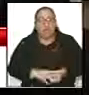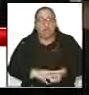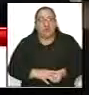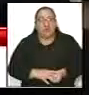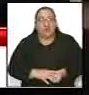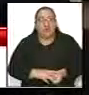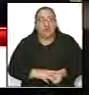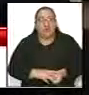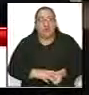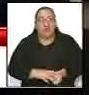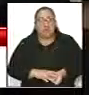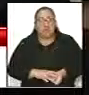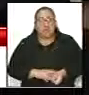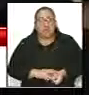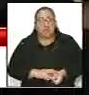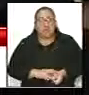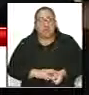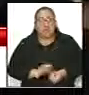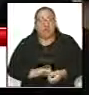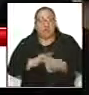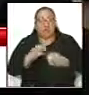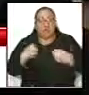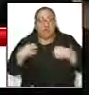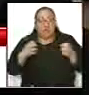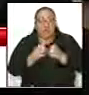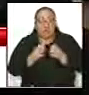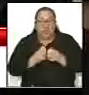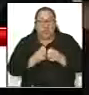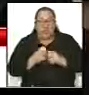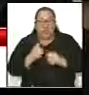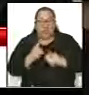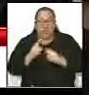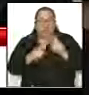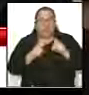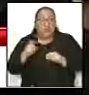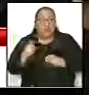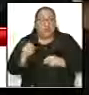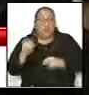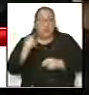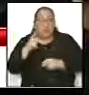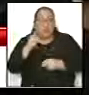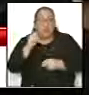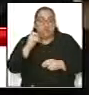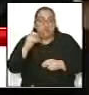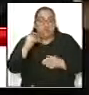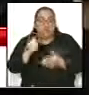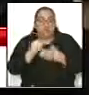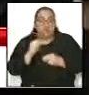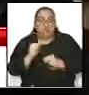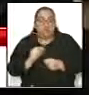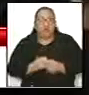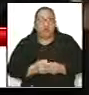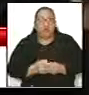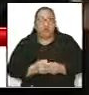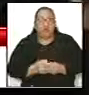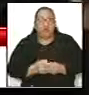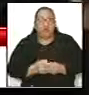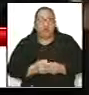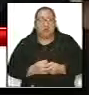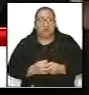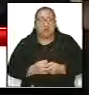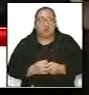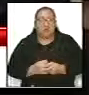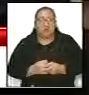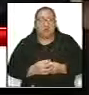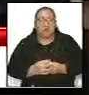Particularmente nosotros contamos con un equipo de consultores coreanos que nos ayudan un poco contándonos las